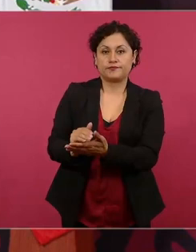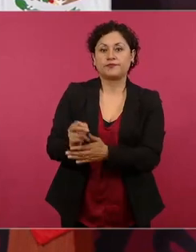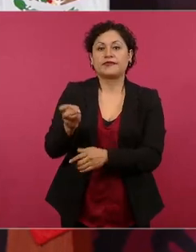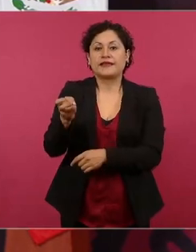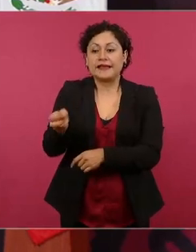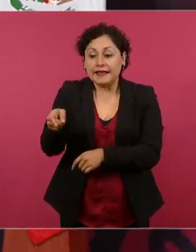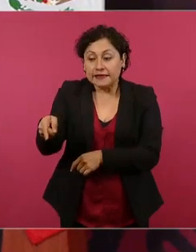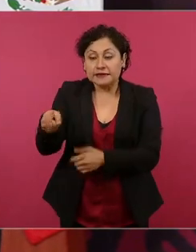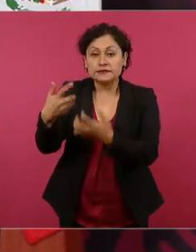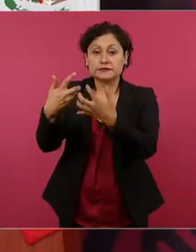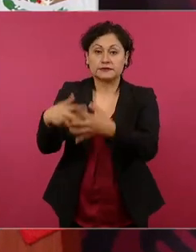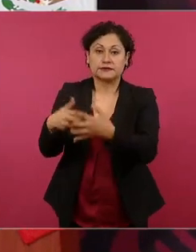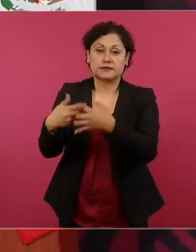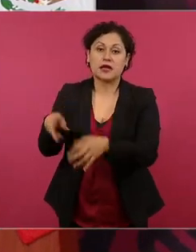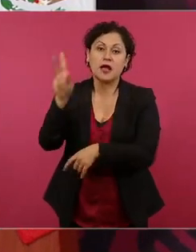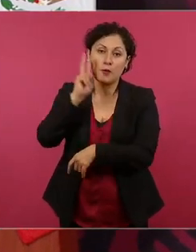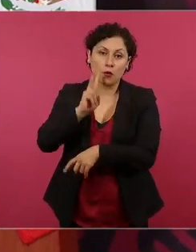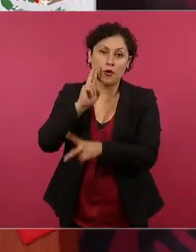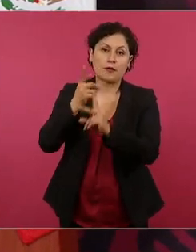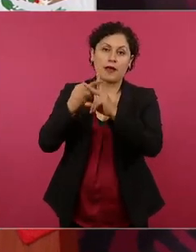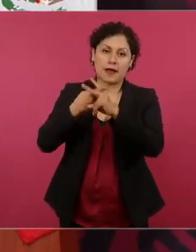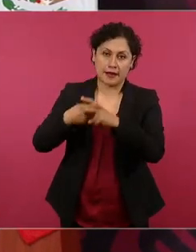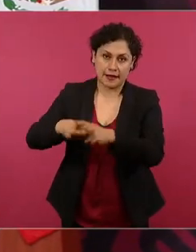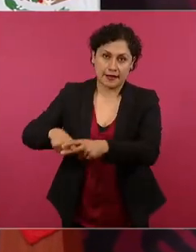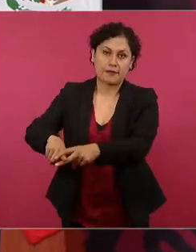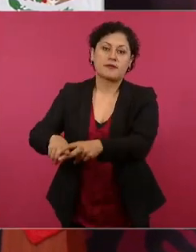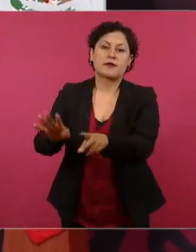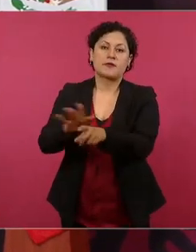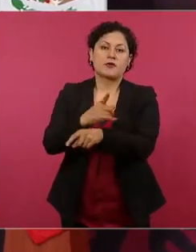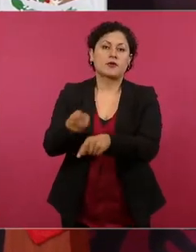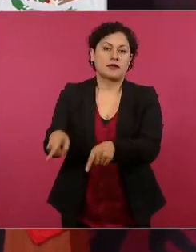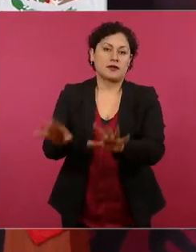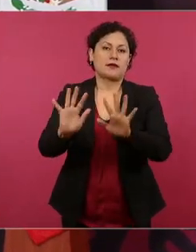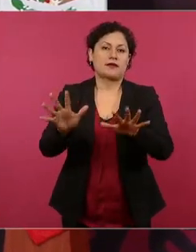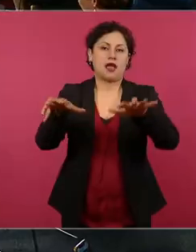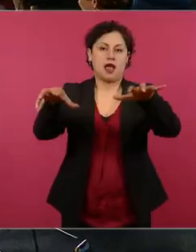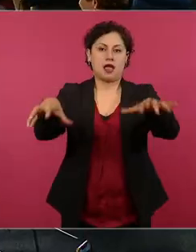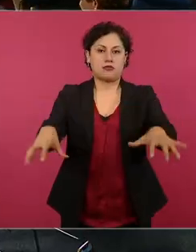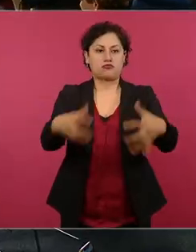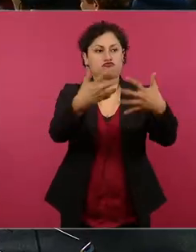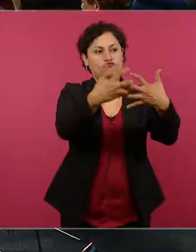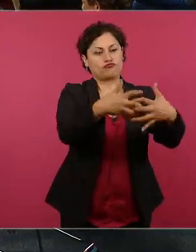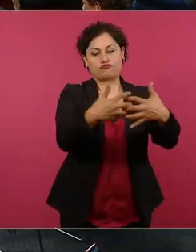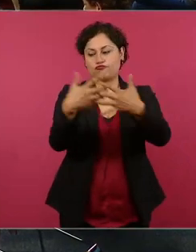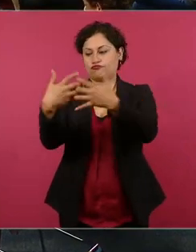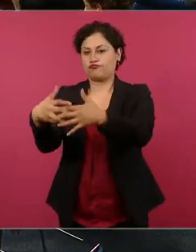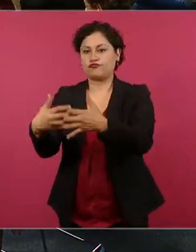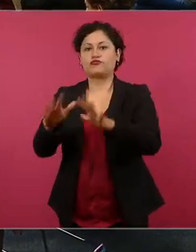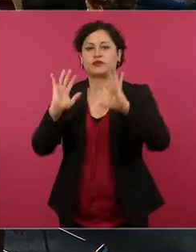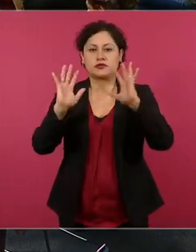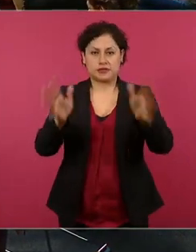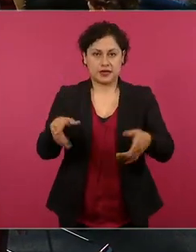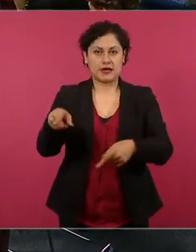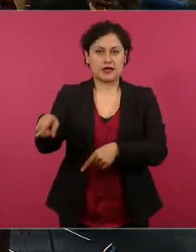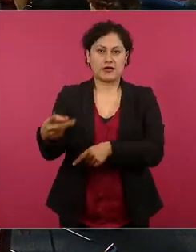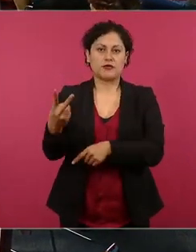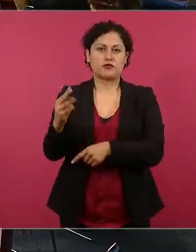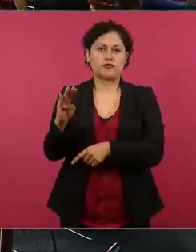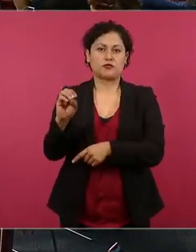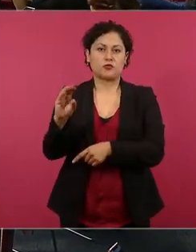ya están operando las plantas de la refinería de Dos